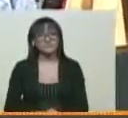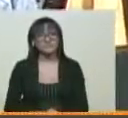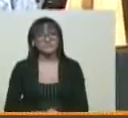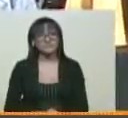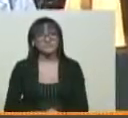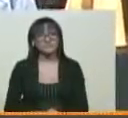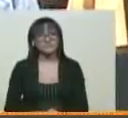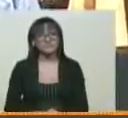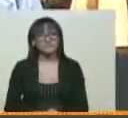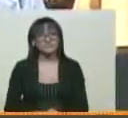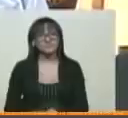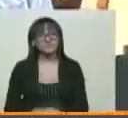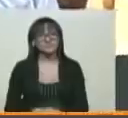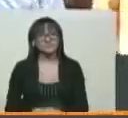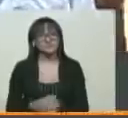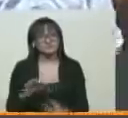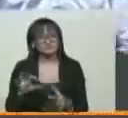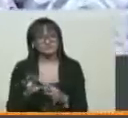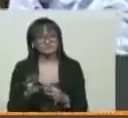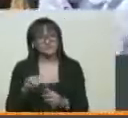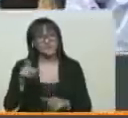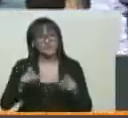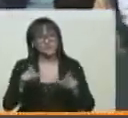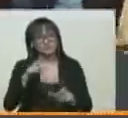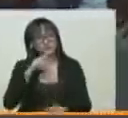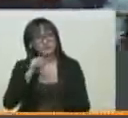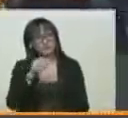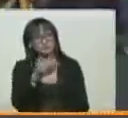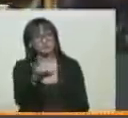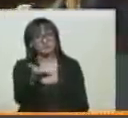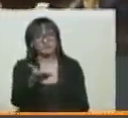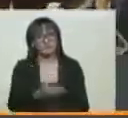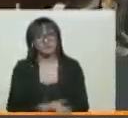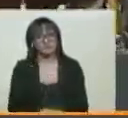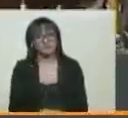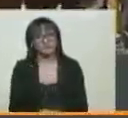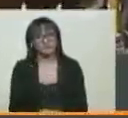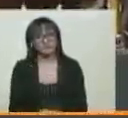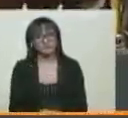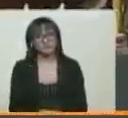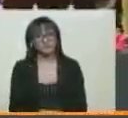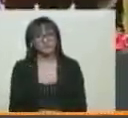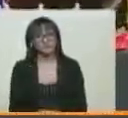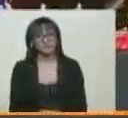Es contigo, compatriota. Es contigo, compatriota.